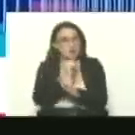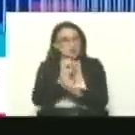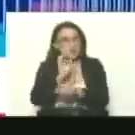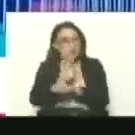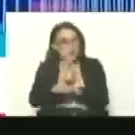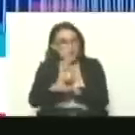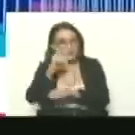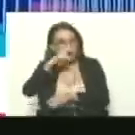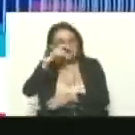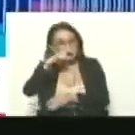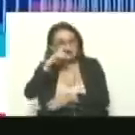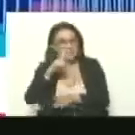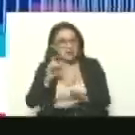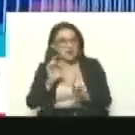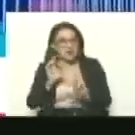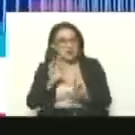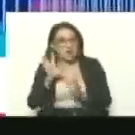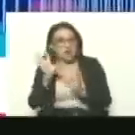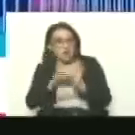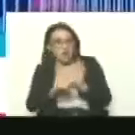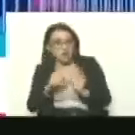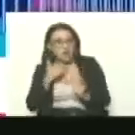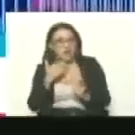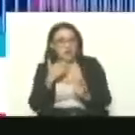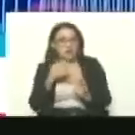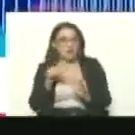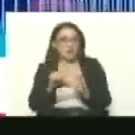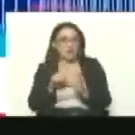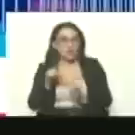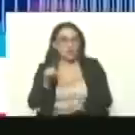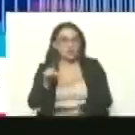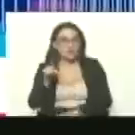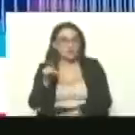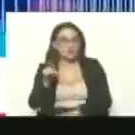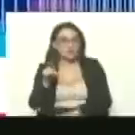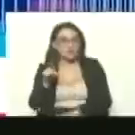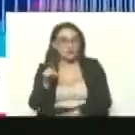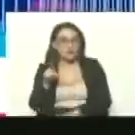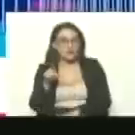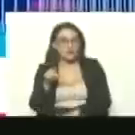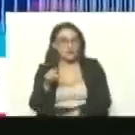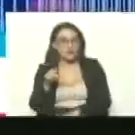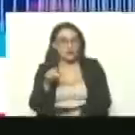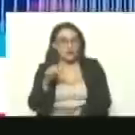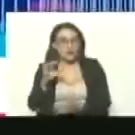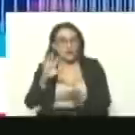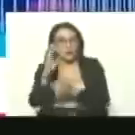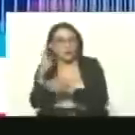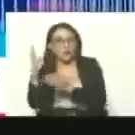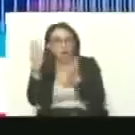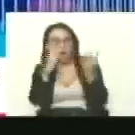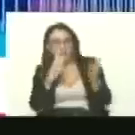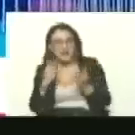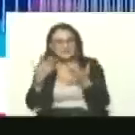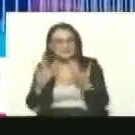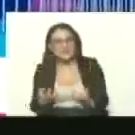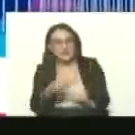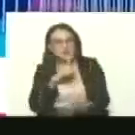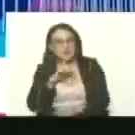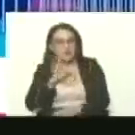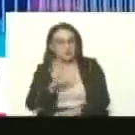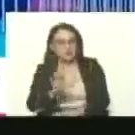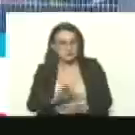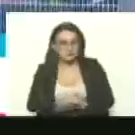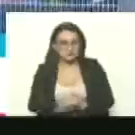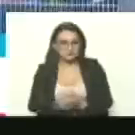de las cotorras para que no se los... ¿Dónde? ¿En qué parte? En la península de Macanao, específicamente, que en el bosque seco. Nosotros cuidando la cotorra, a su vez